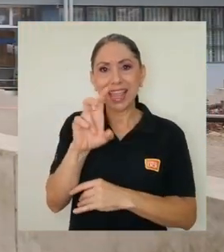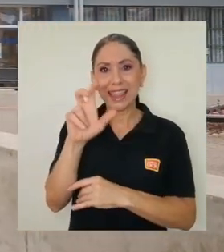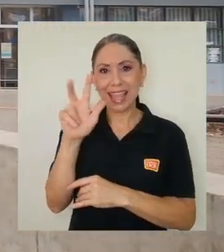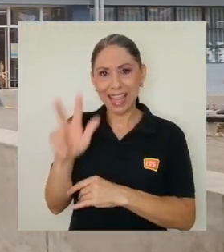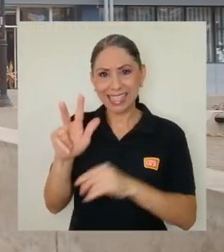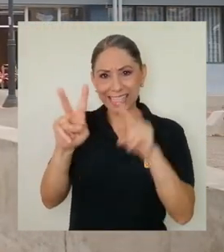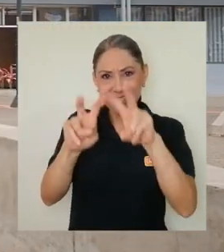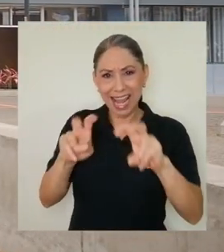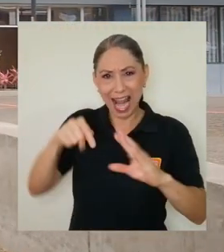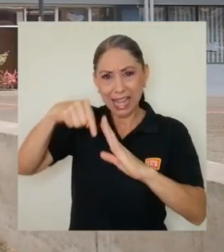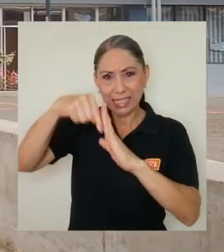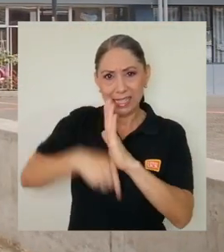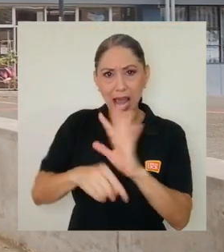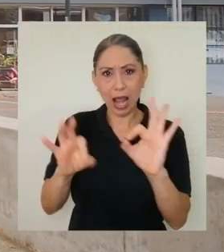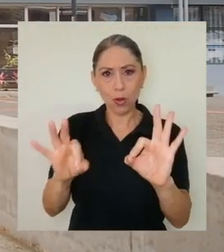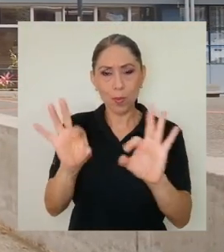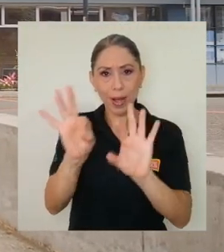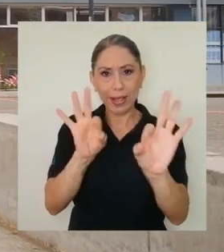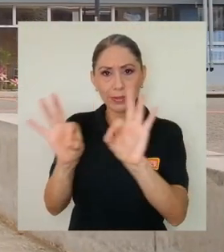¡Gracias!